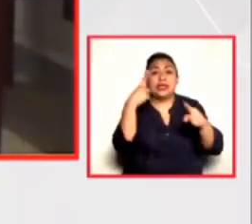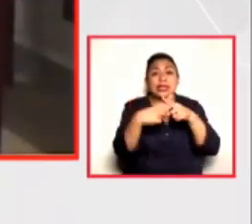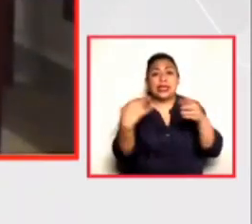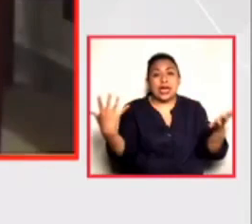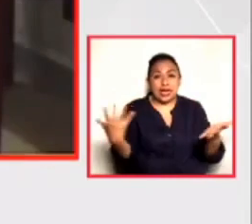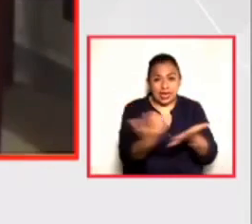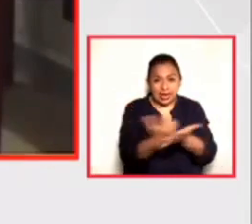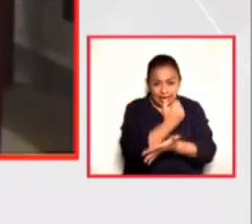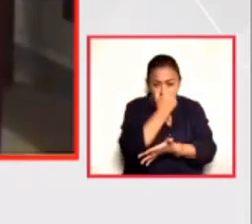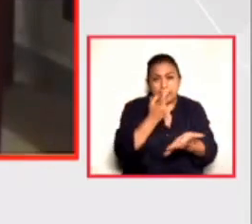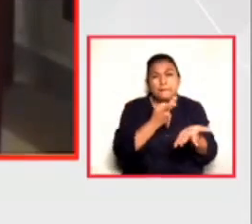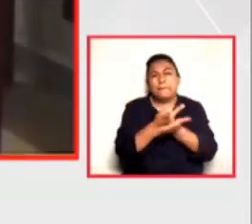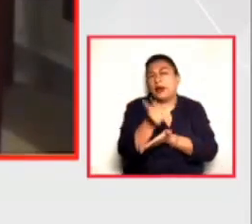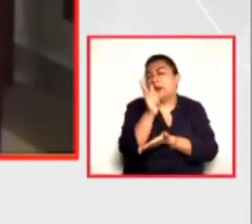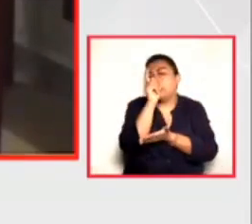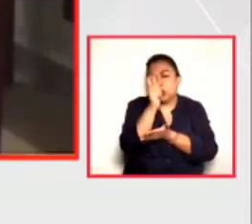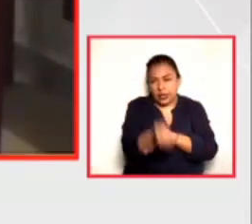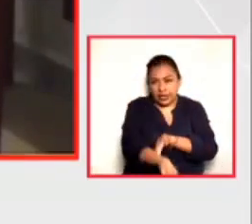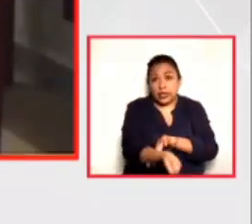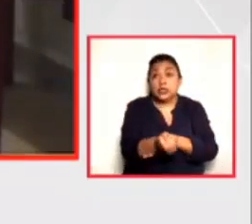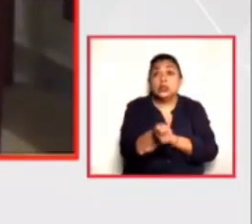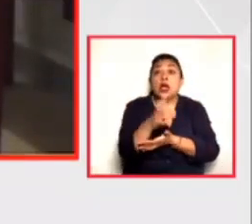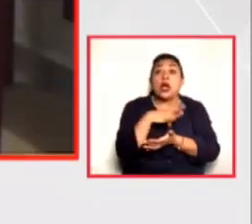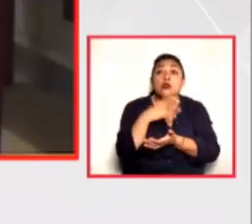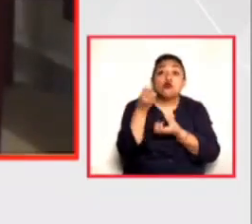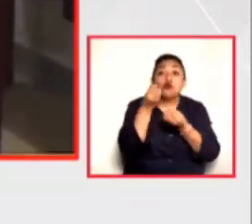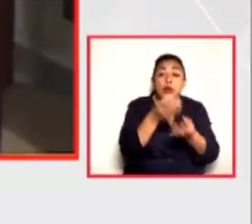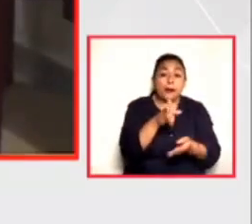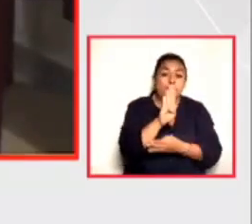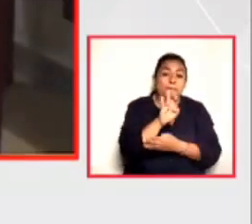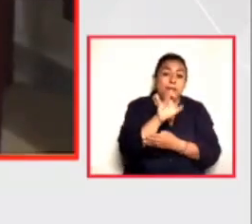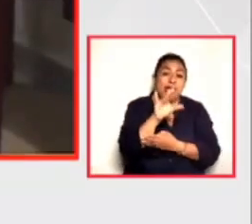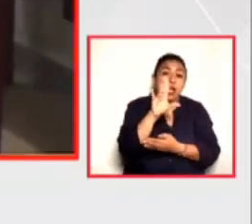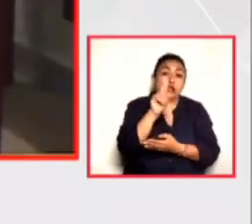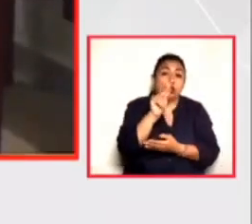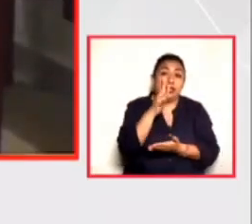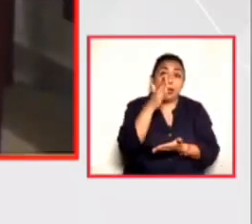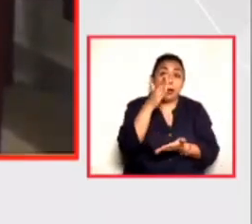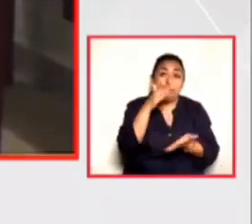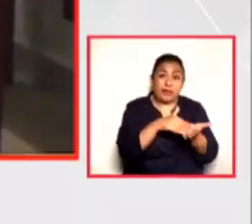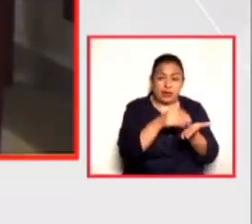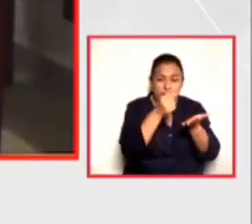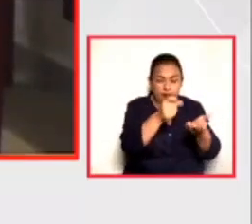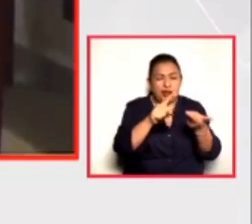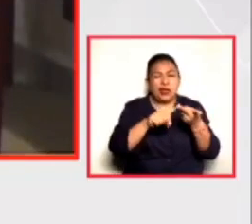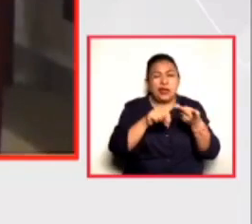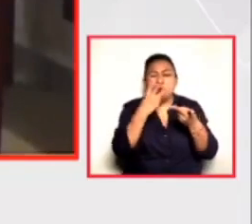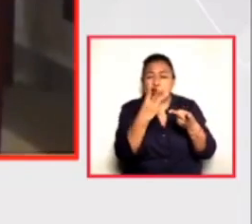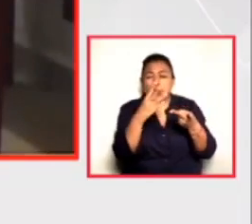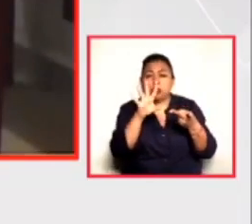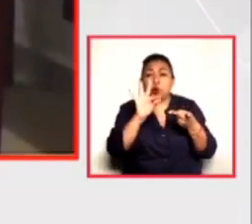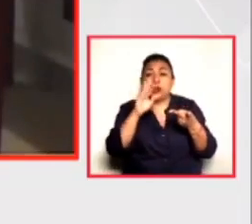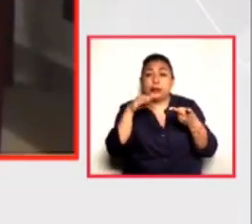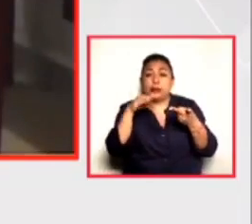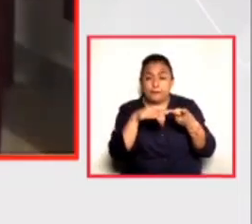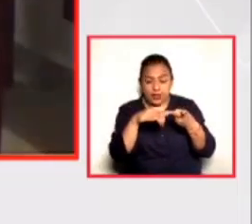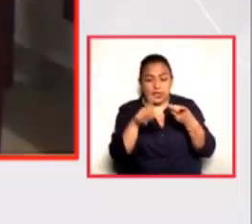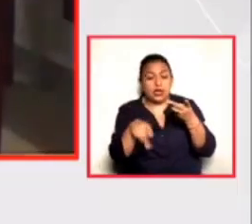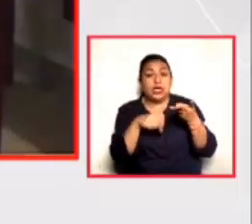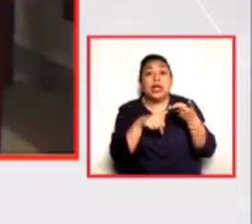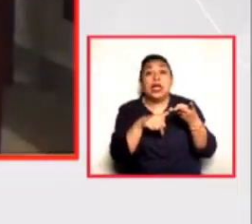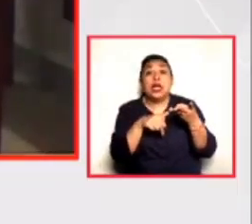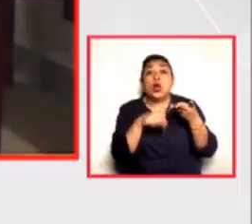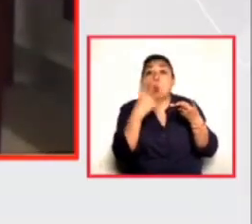premios consistirán en una beca de 80 mil pesos, 3 becas de 40 mil pesos y 4 becas de 10